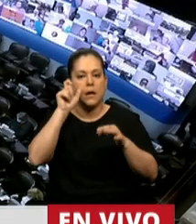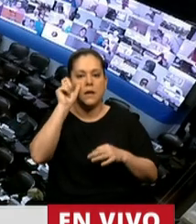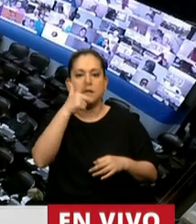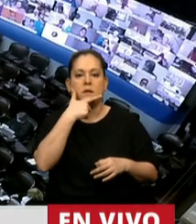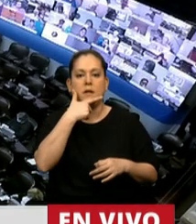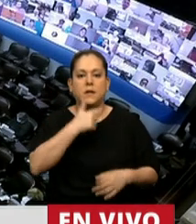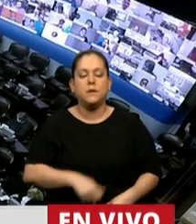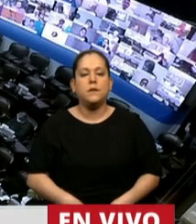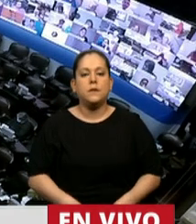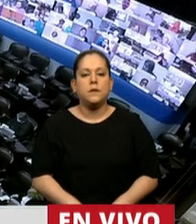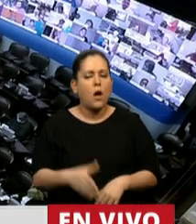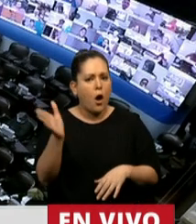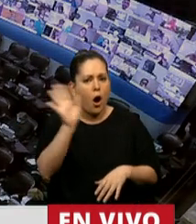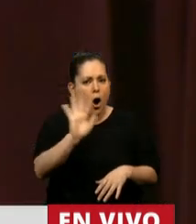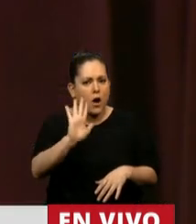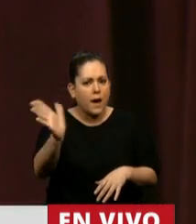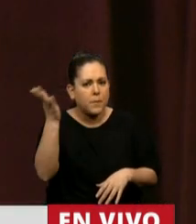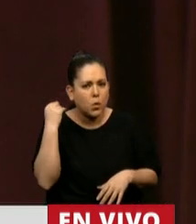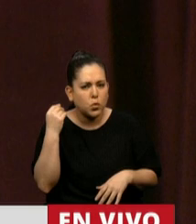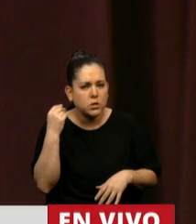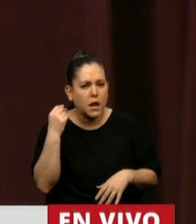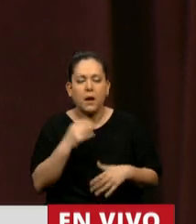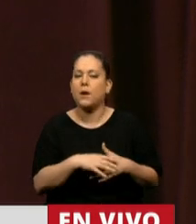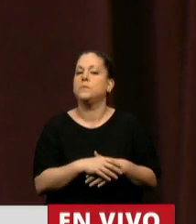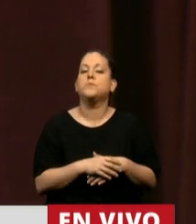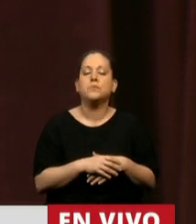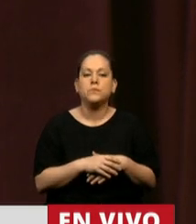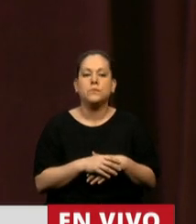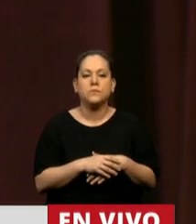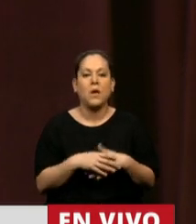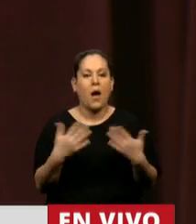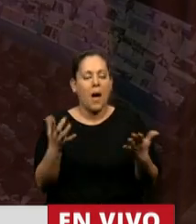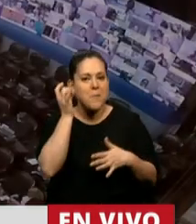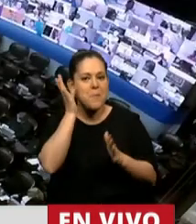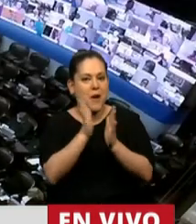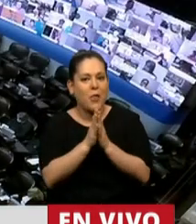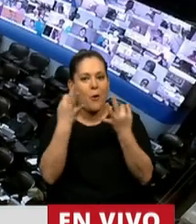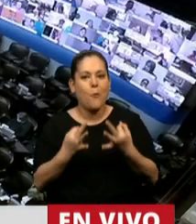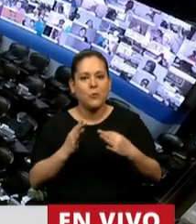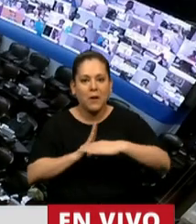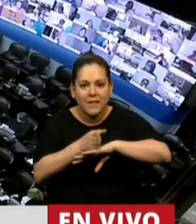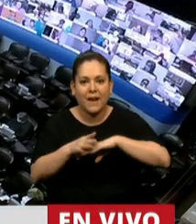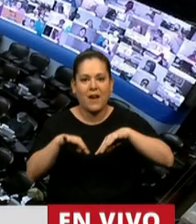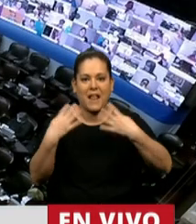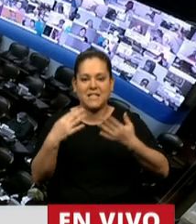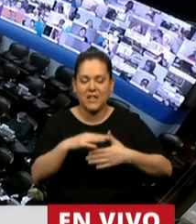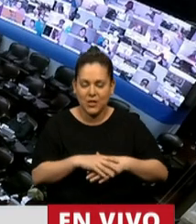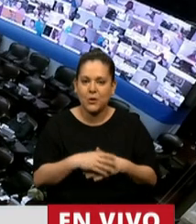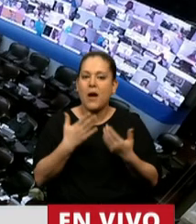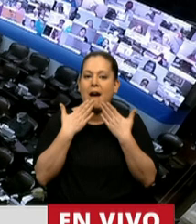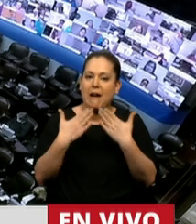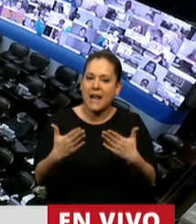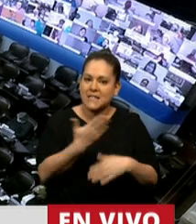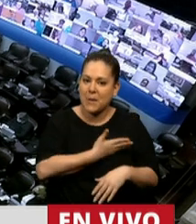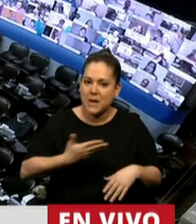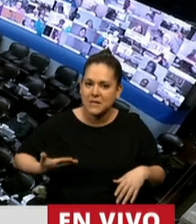Hola se escucha lo escuchamos diputado Ah perdón porque estaba conectado en el recinto también gracias señor